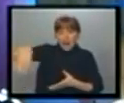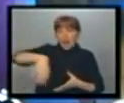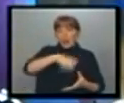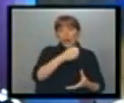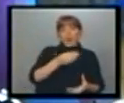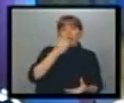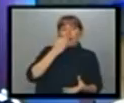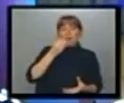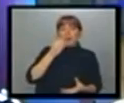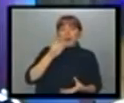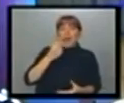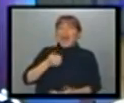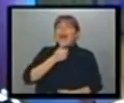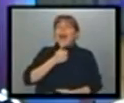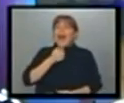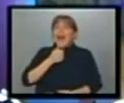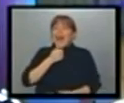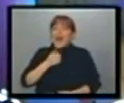Ahora,